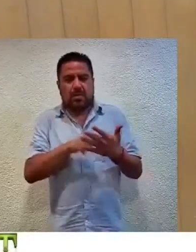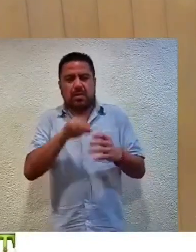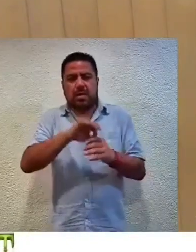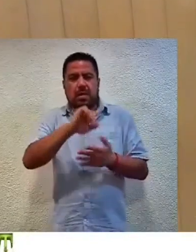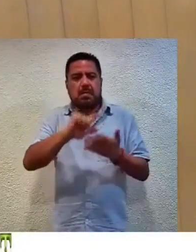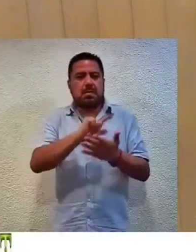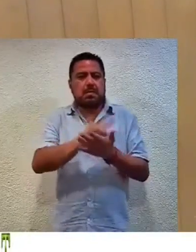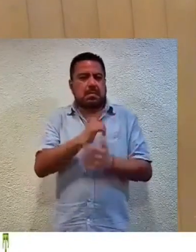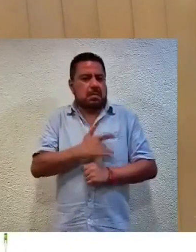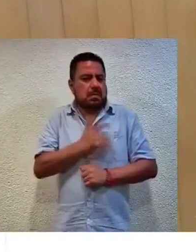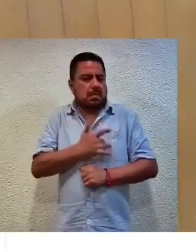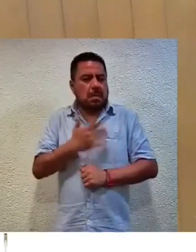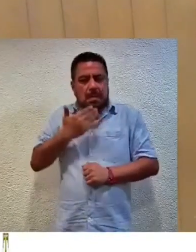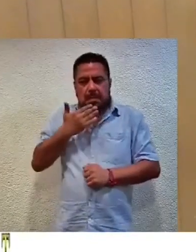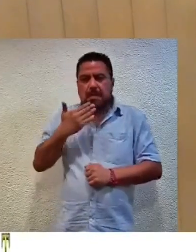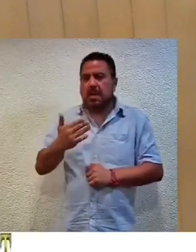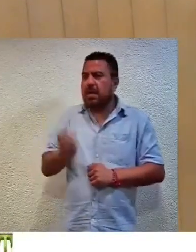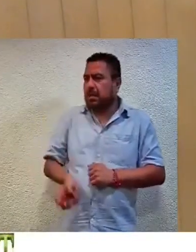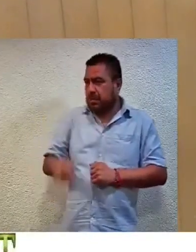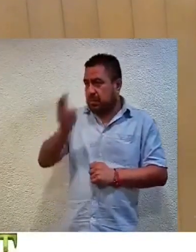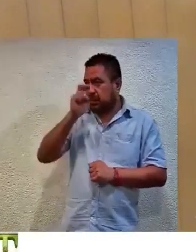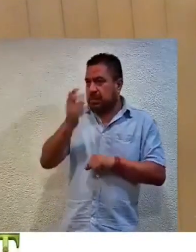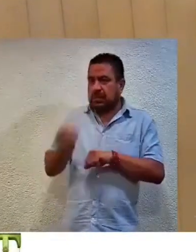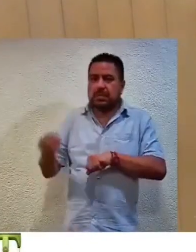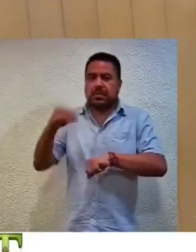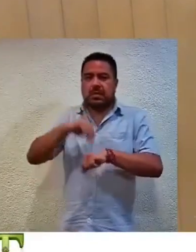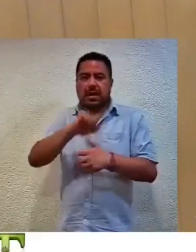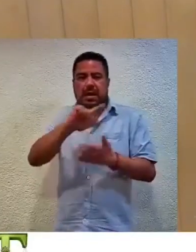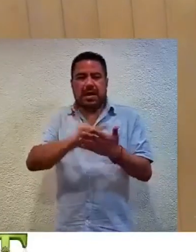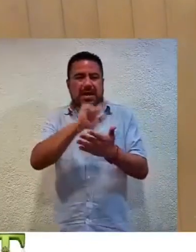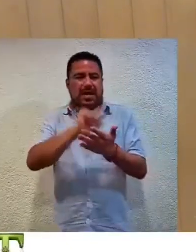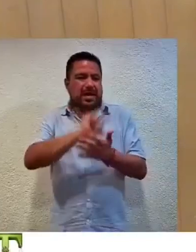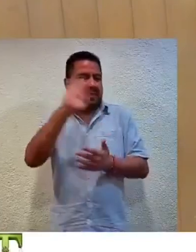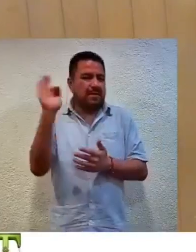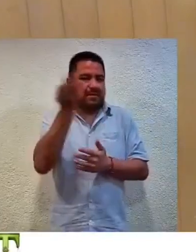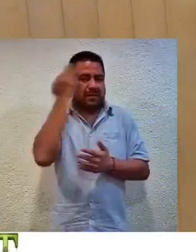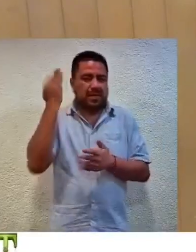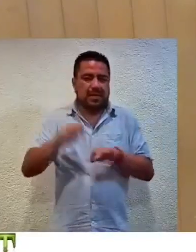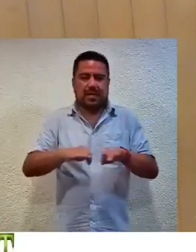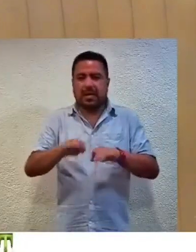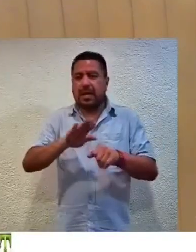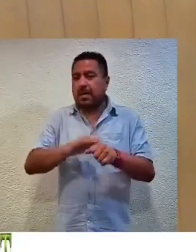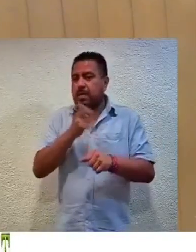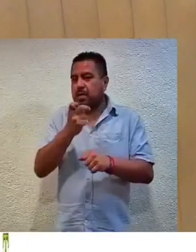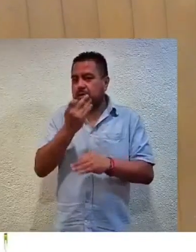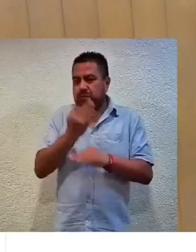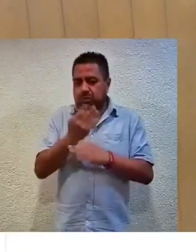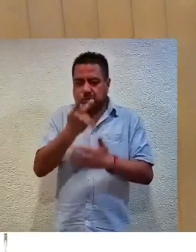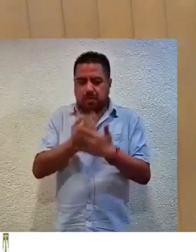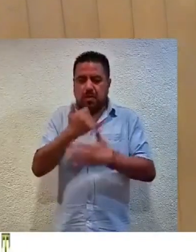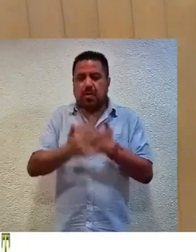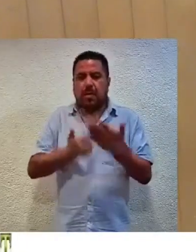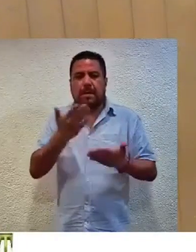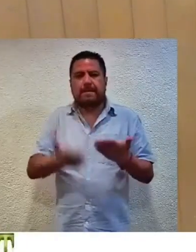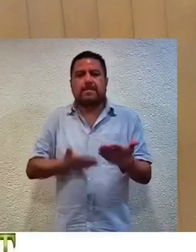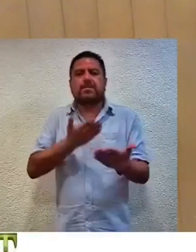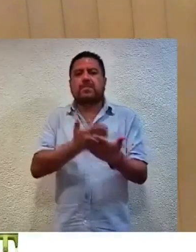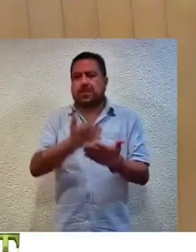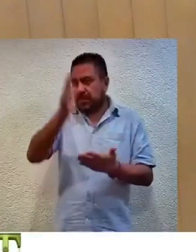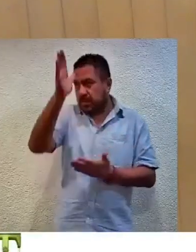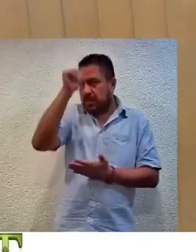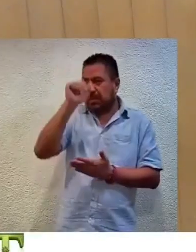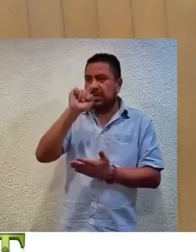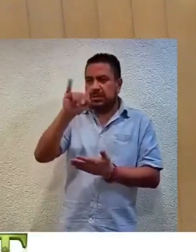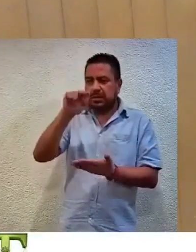satisfechas las formalidades y exigencias requeridas por la Ley Federal del Trabajo, por lo que en el proyecto de la cuenta se propone la aprobación del